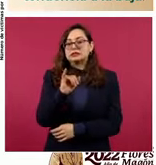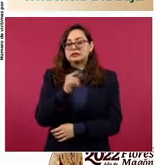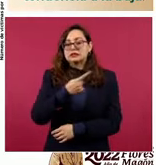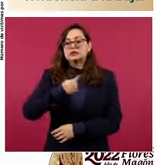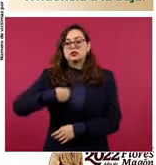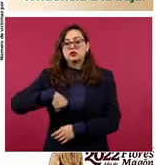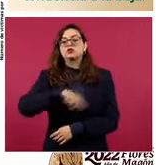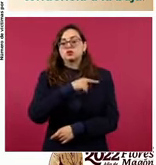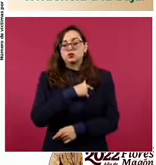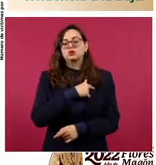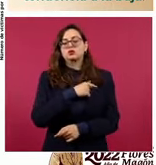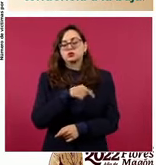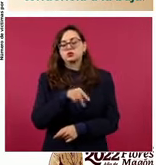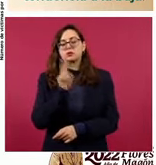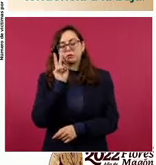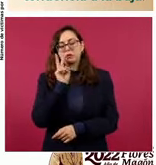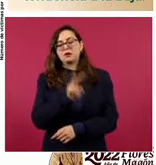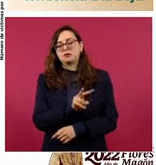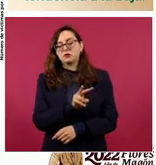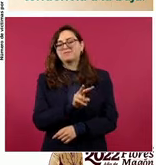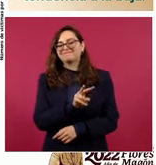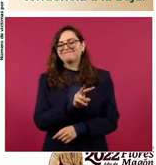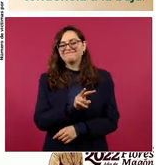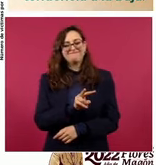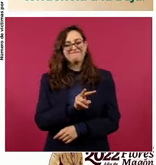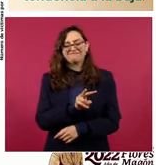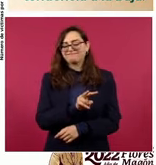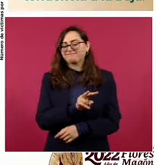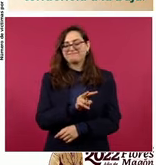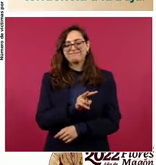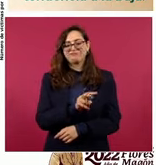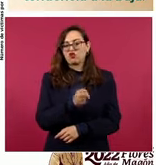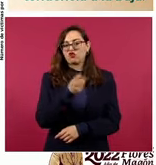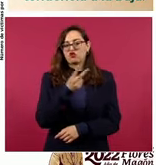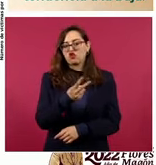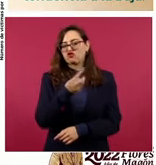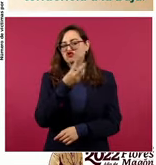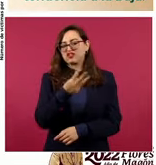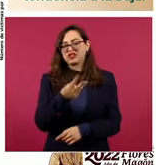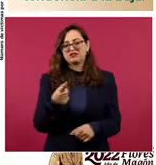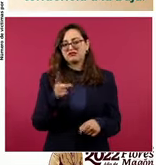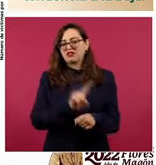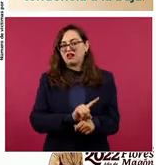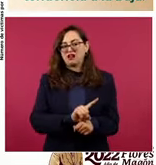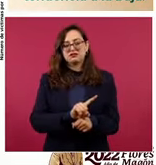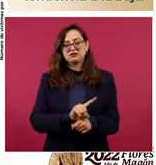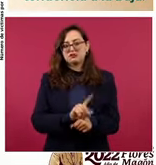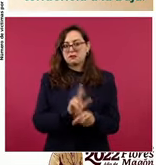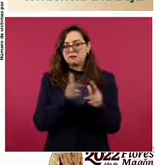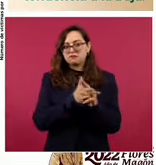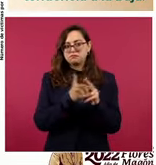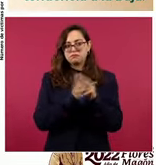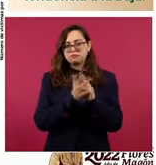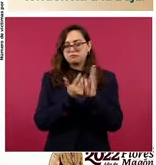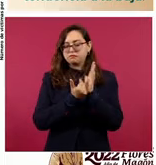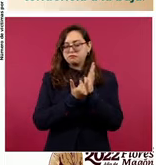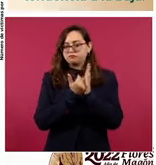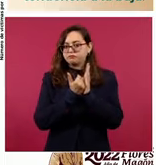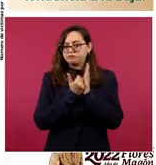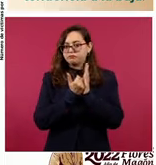que van 2-3 días en donde sí ha estado a la alza el tema de los homicidios